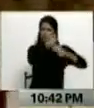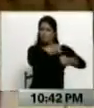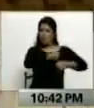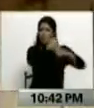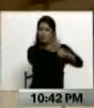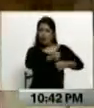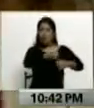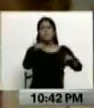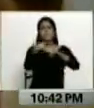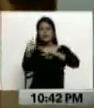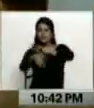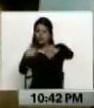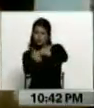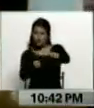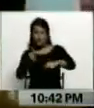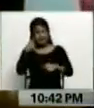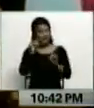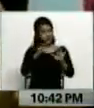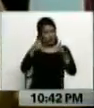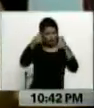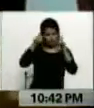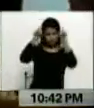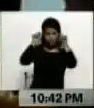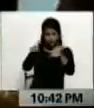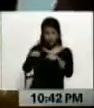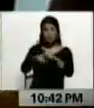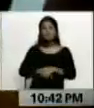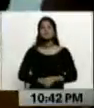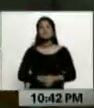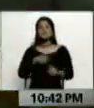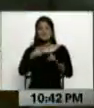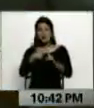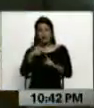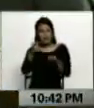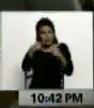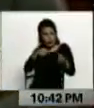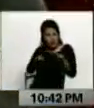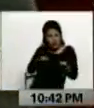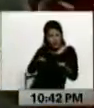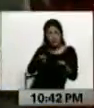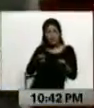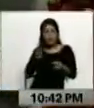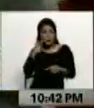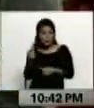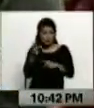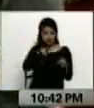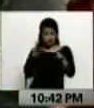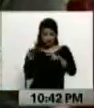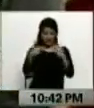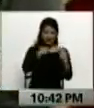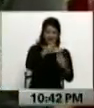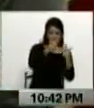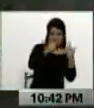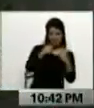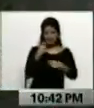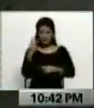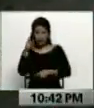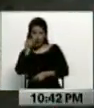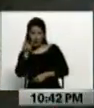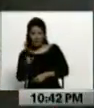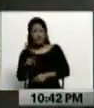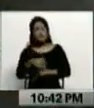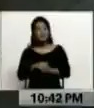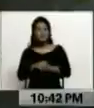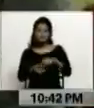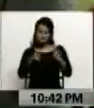si montaba en pelo toros de 18 ar salvajes y montañero Hurtado para dominarlo nunca Busco compañero siempre